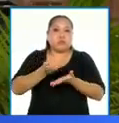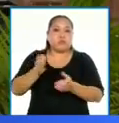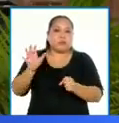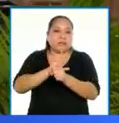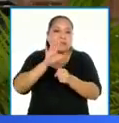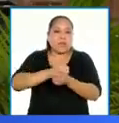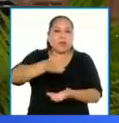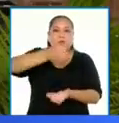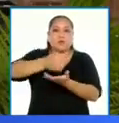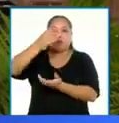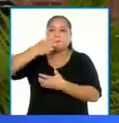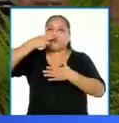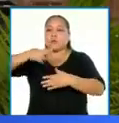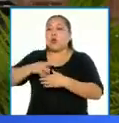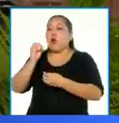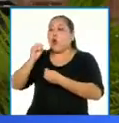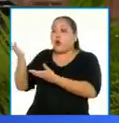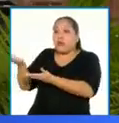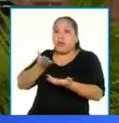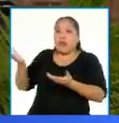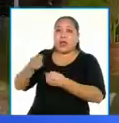lo que estamos haciendo desde el otro lado.